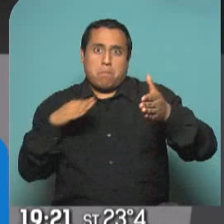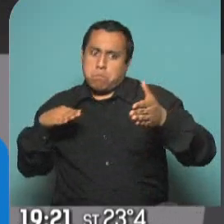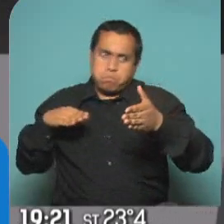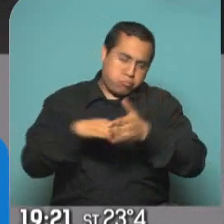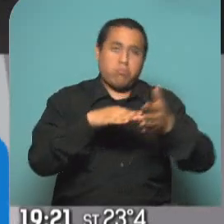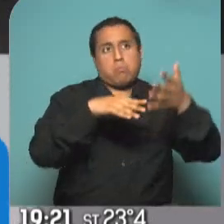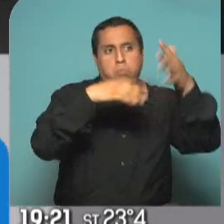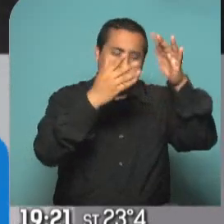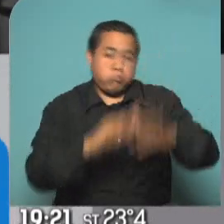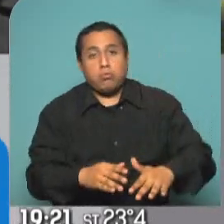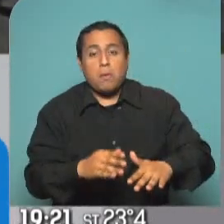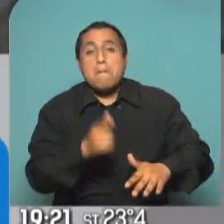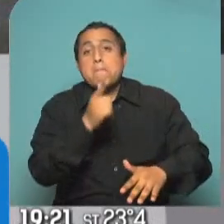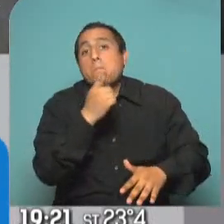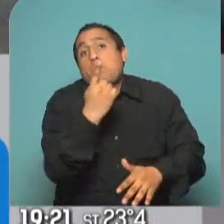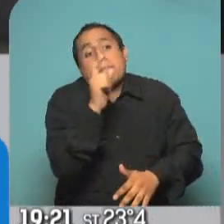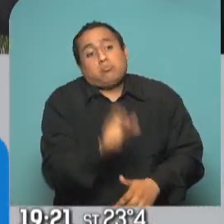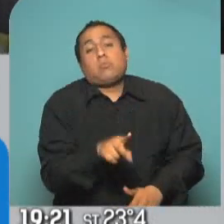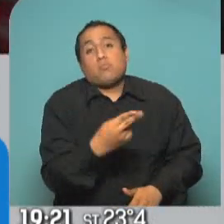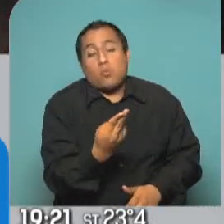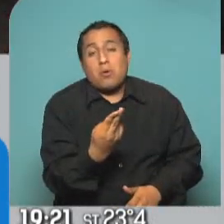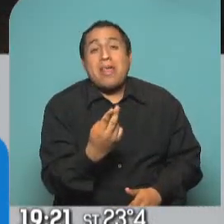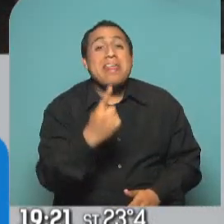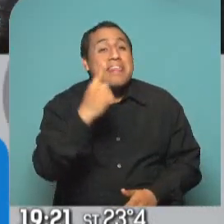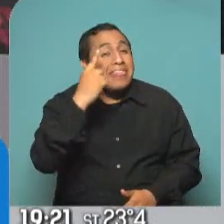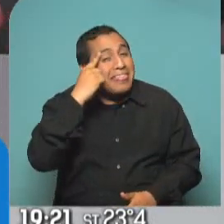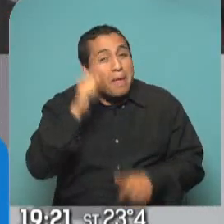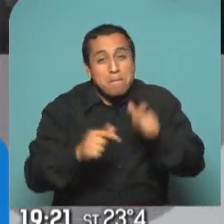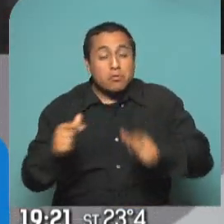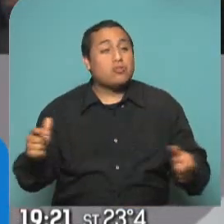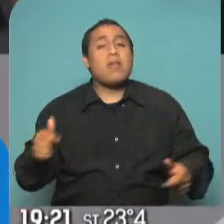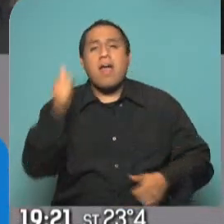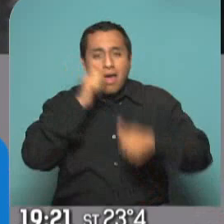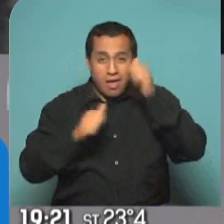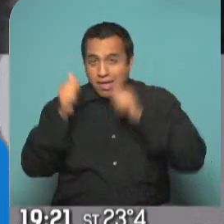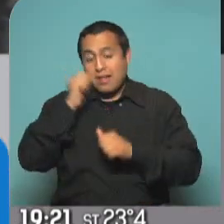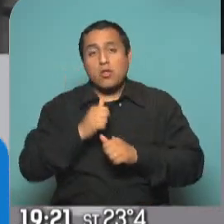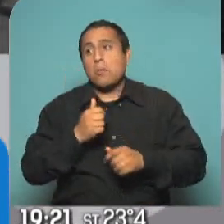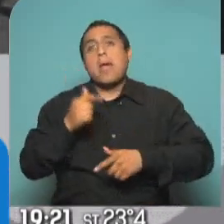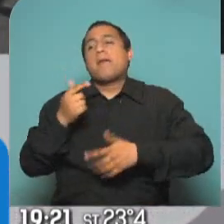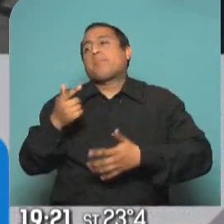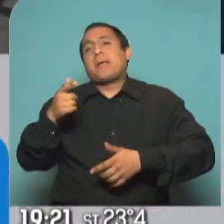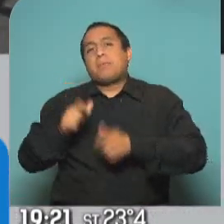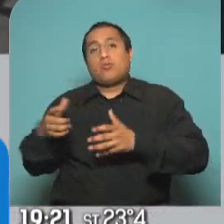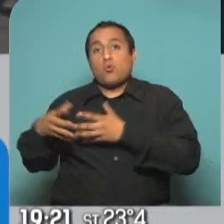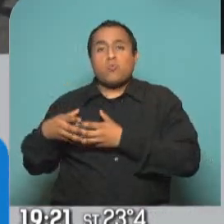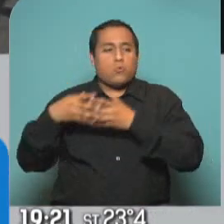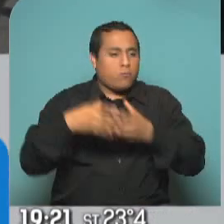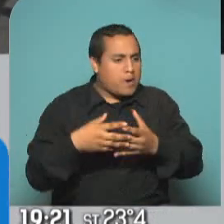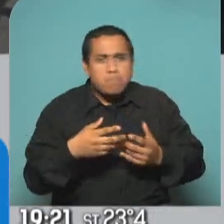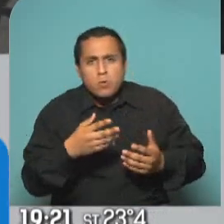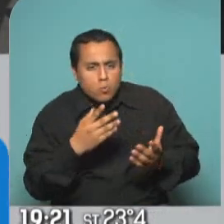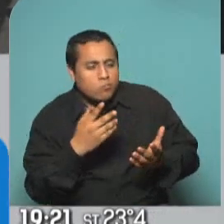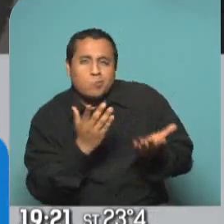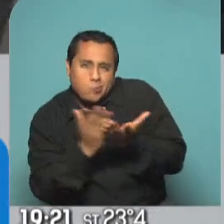Un muerto por lo menos y además 10 heridos. Se están haciendo pericias, se están tomando videos, se están tomando